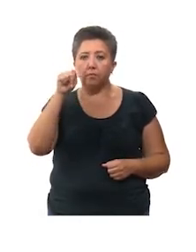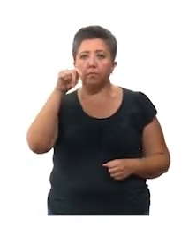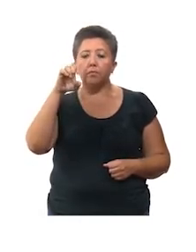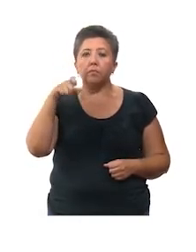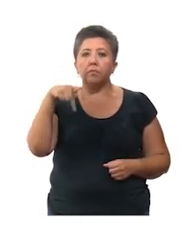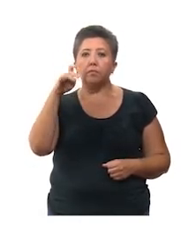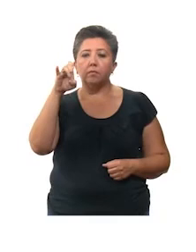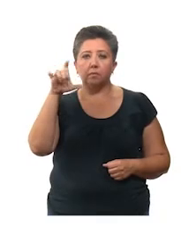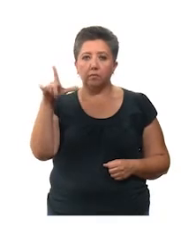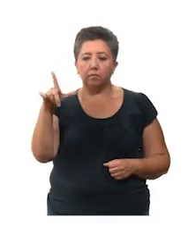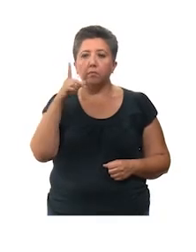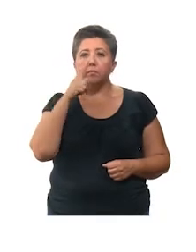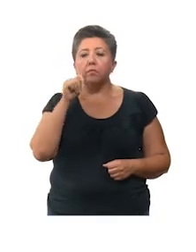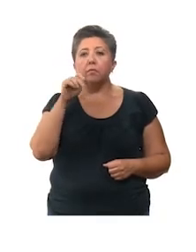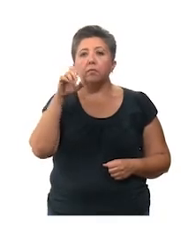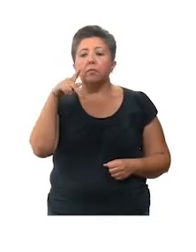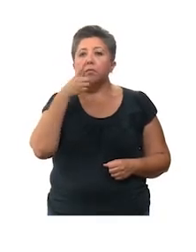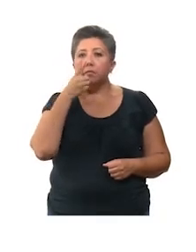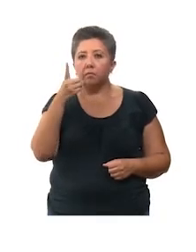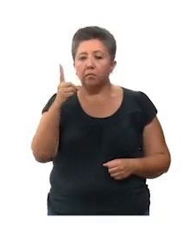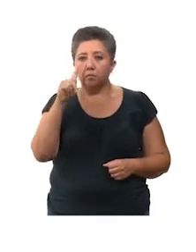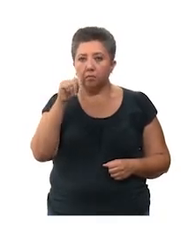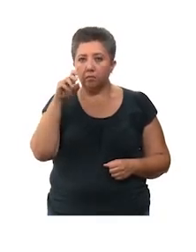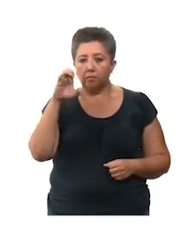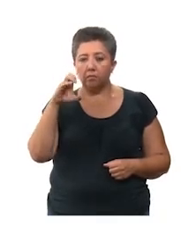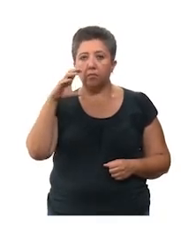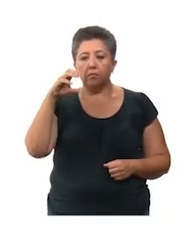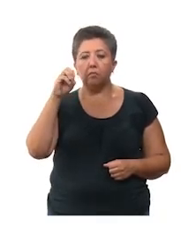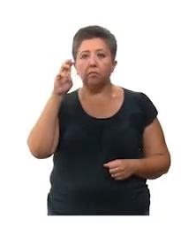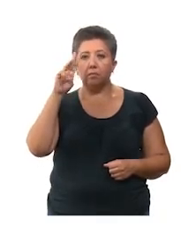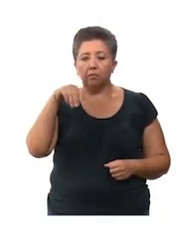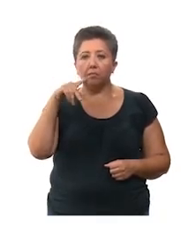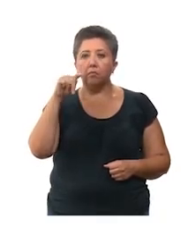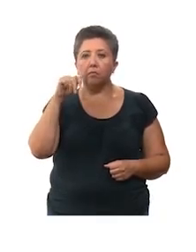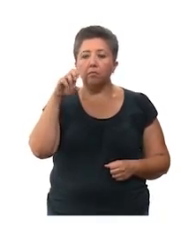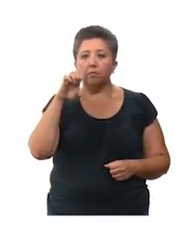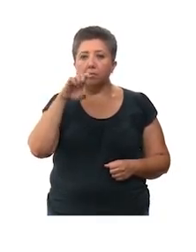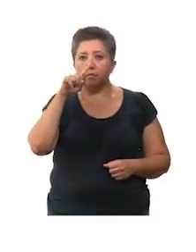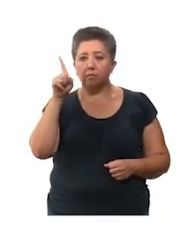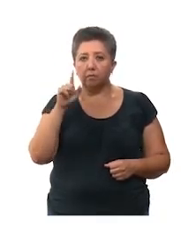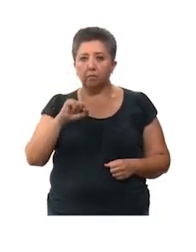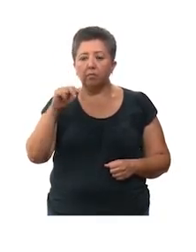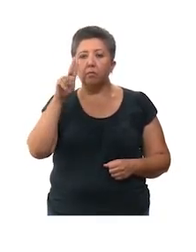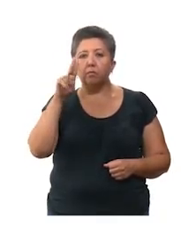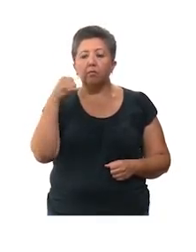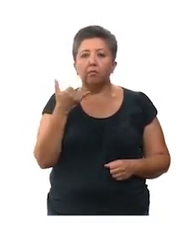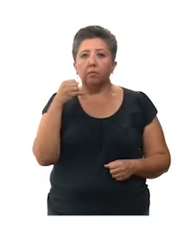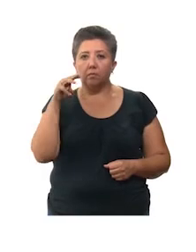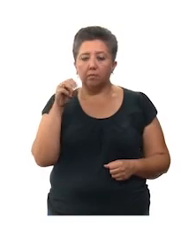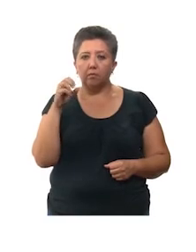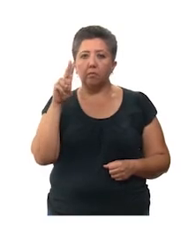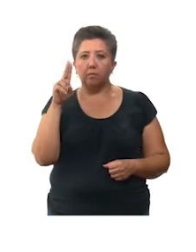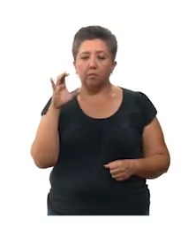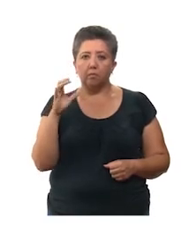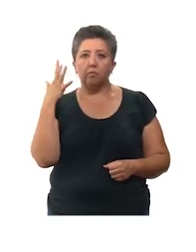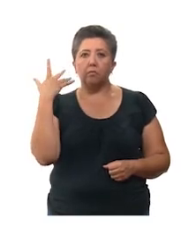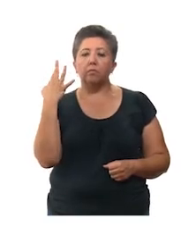Tecal de Venegas, Tecantó, Tecom, Temozón, Tetis, Guayma y Ucú. De